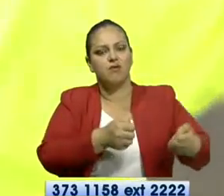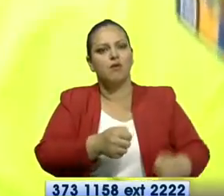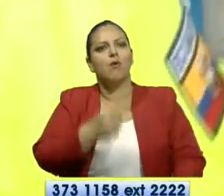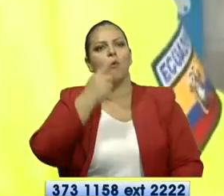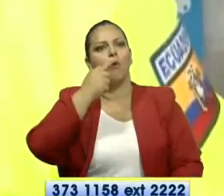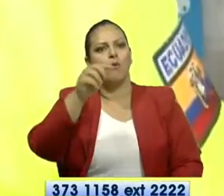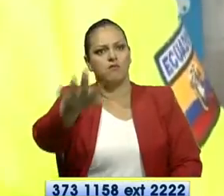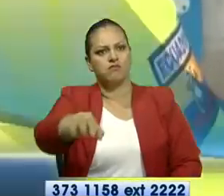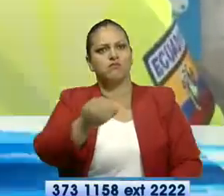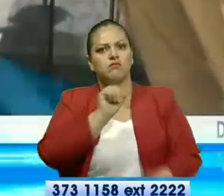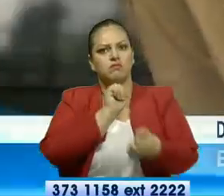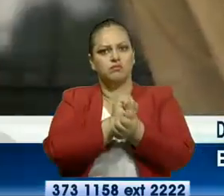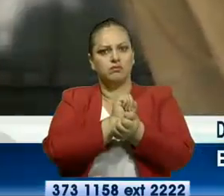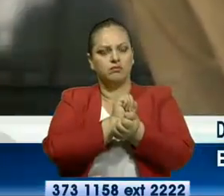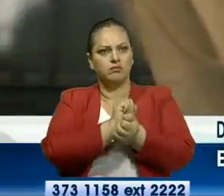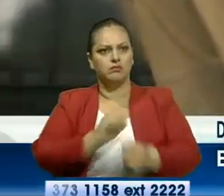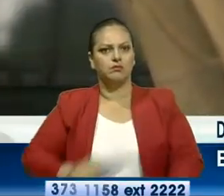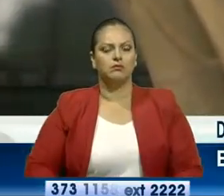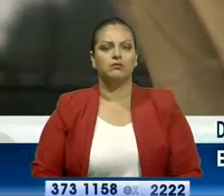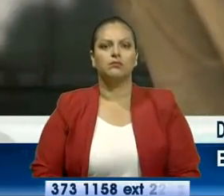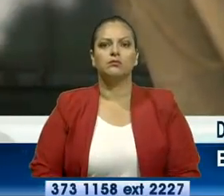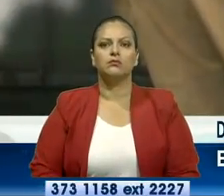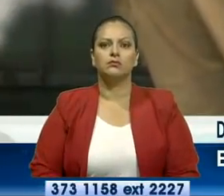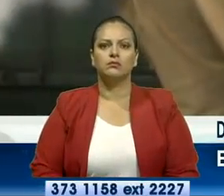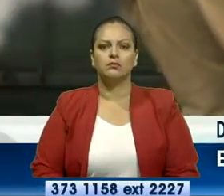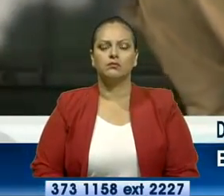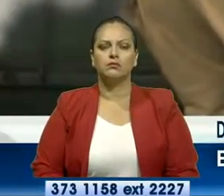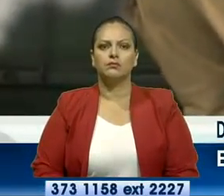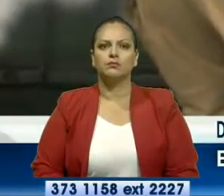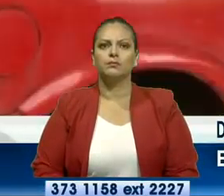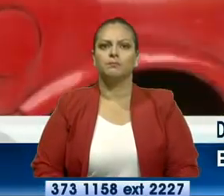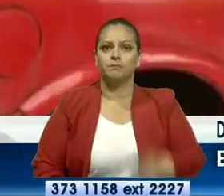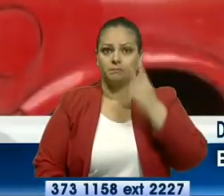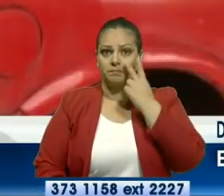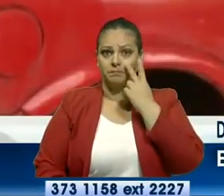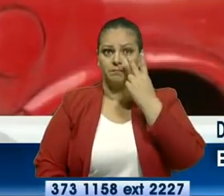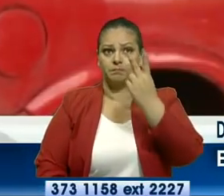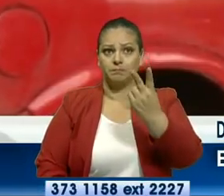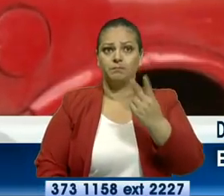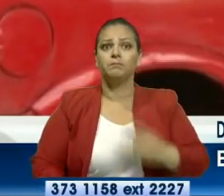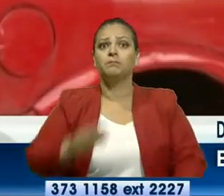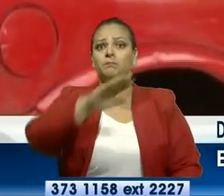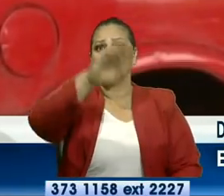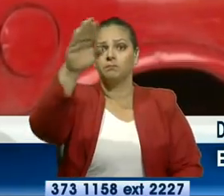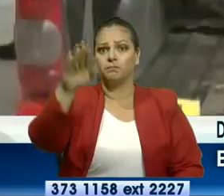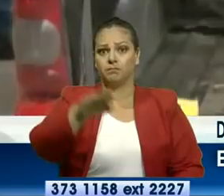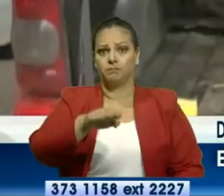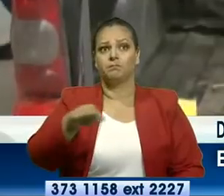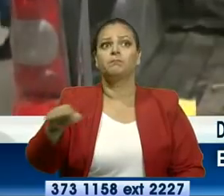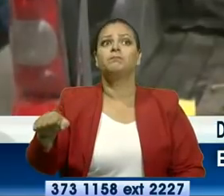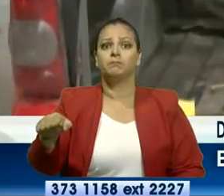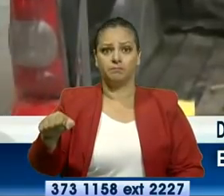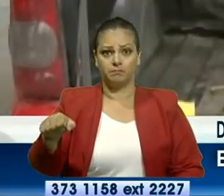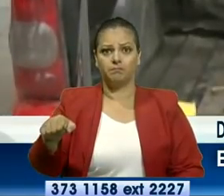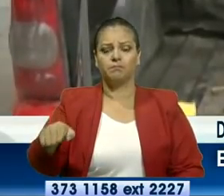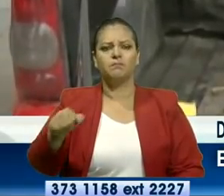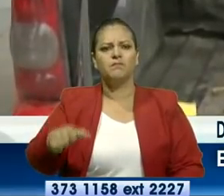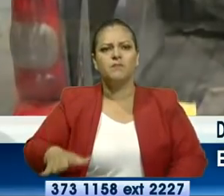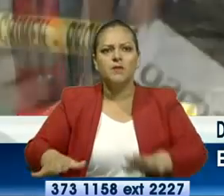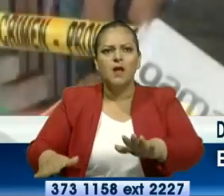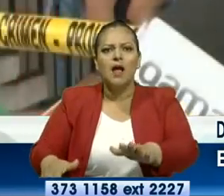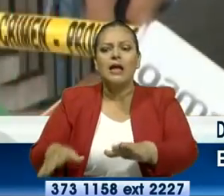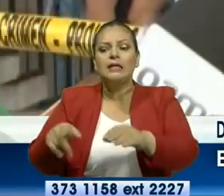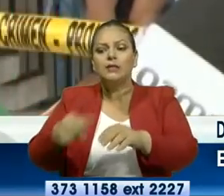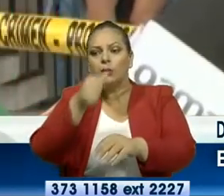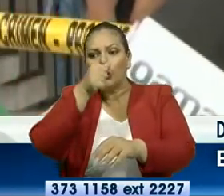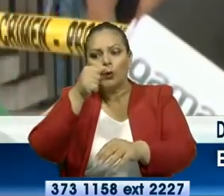Personal del Cuerpo de Bomberos de Santo Domingo ayudó a levantar la estructura metálica del balde de esta camioneta, que era en realidad una caleta para traficar. Y